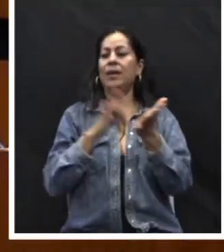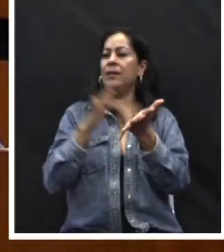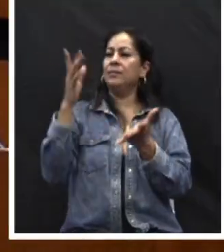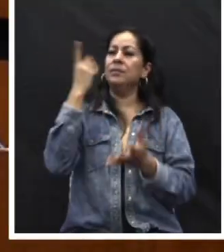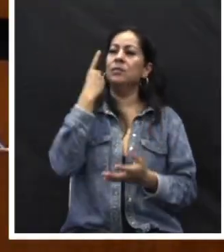Gracias, diputado presidente.